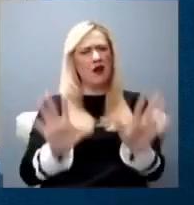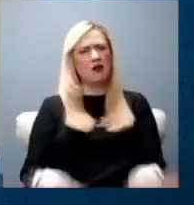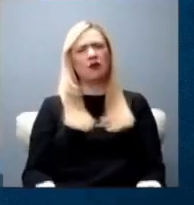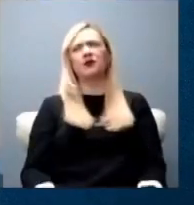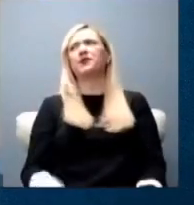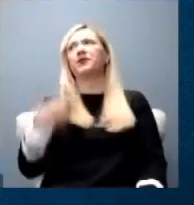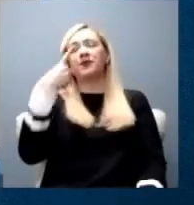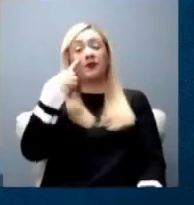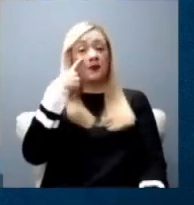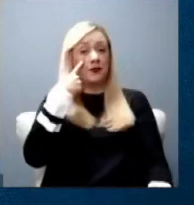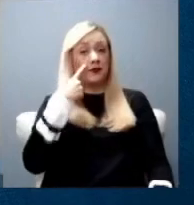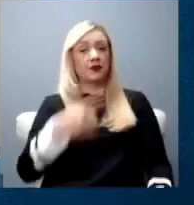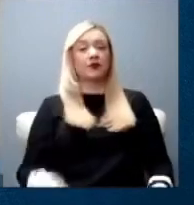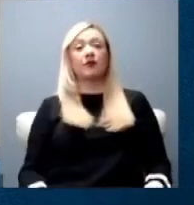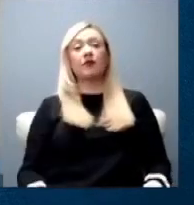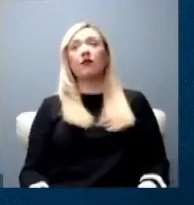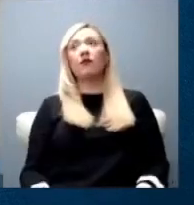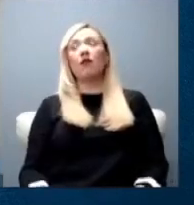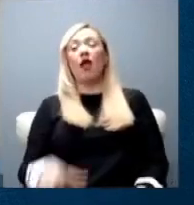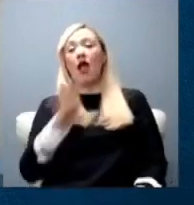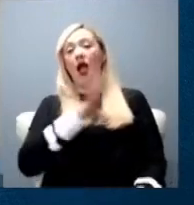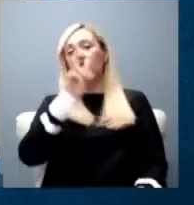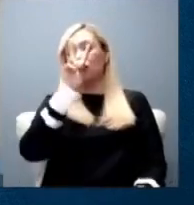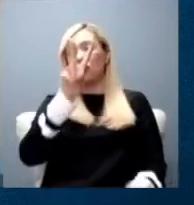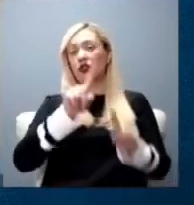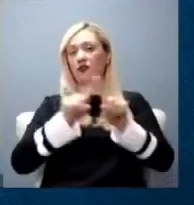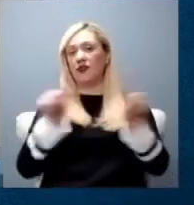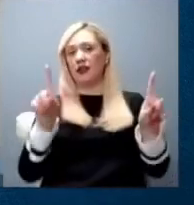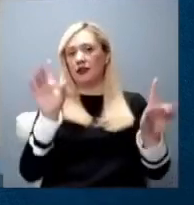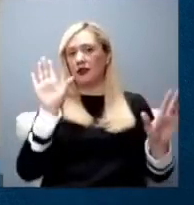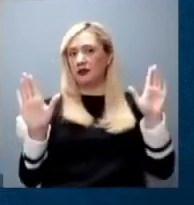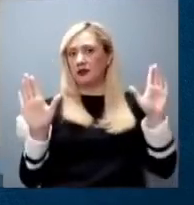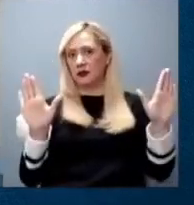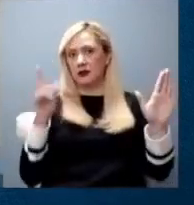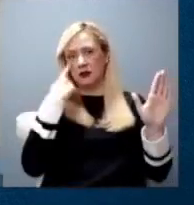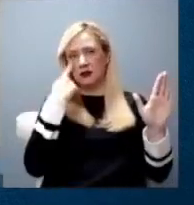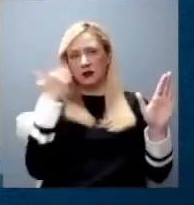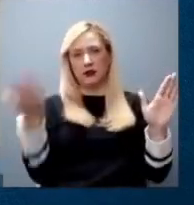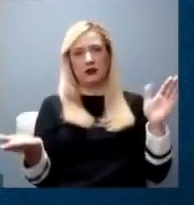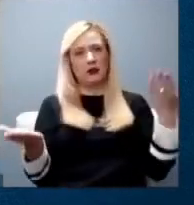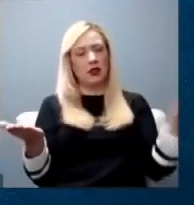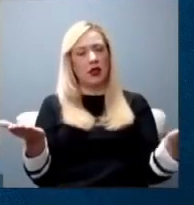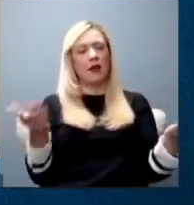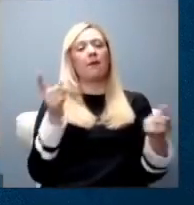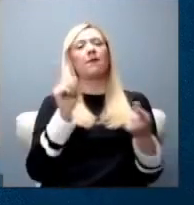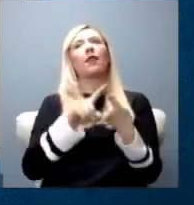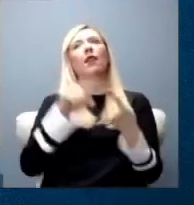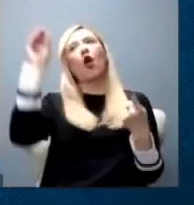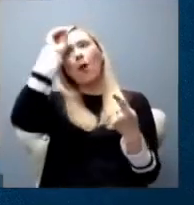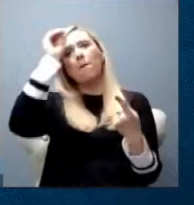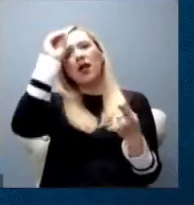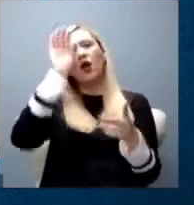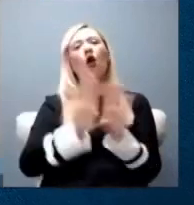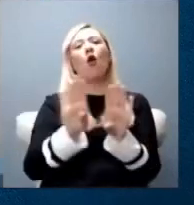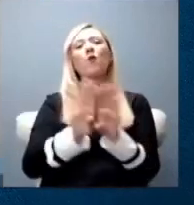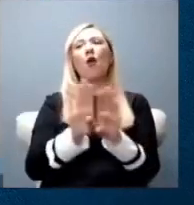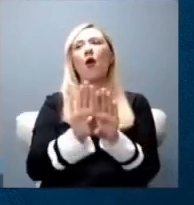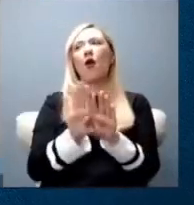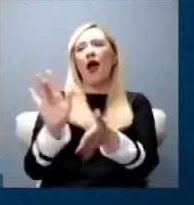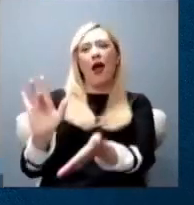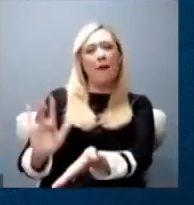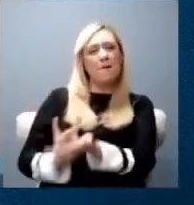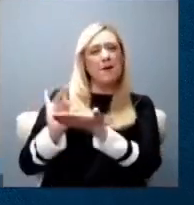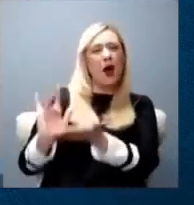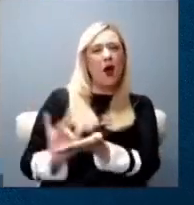Mira, hay dos diferencias muy marcadas, ¿no? Las opiniones consultivas